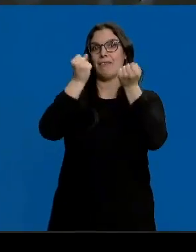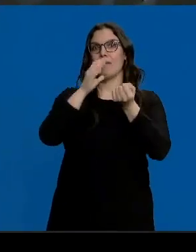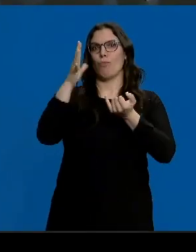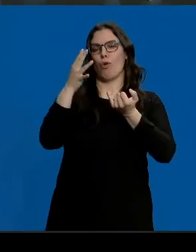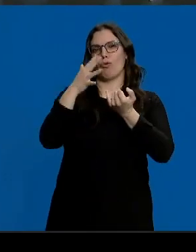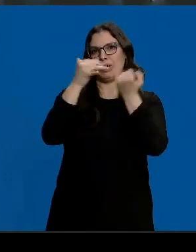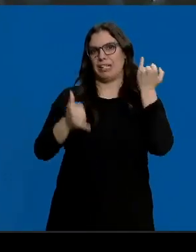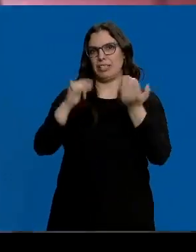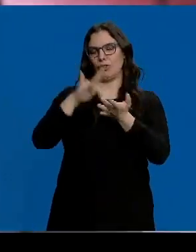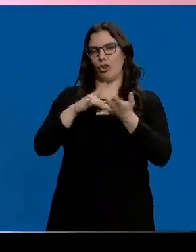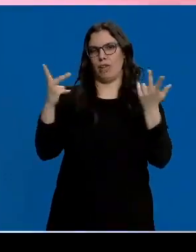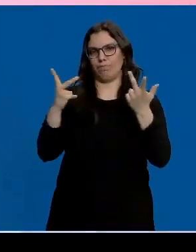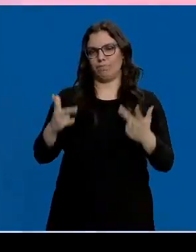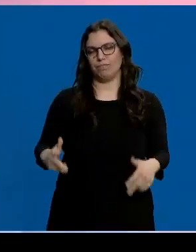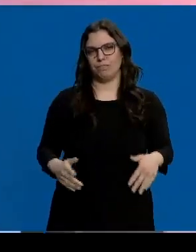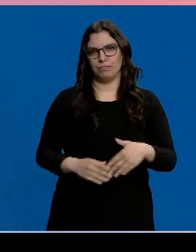el partido.